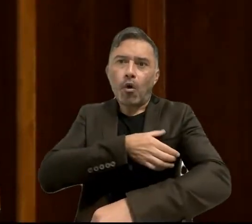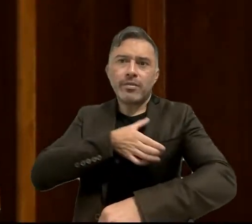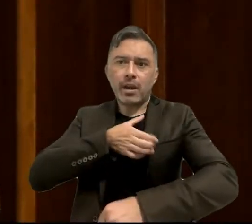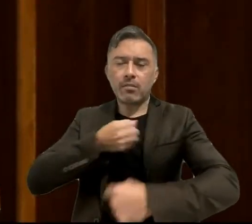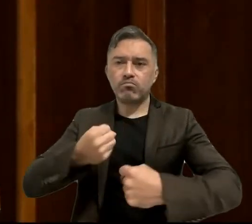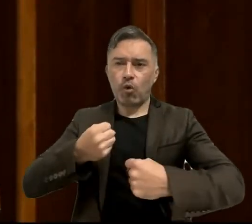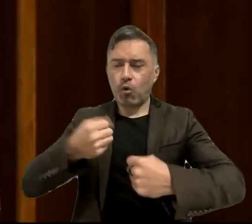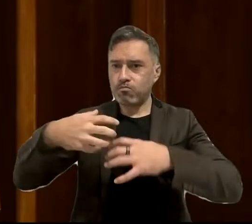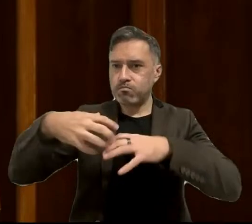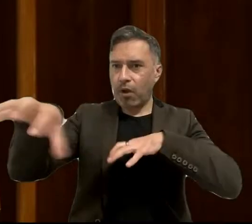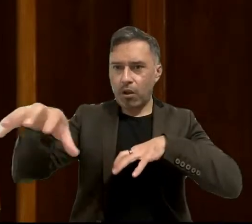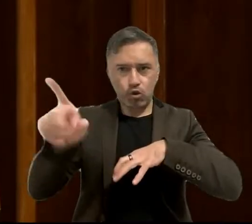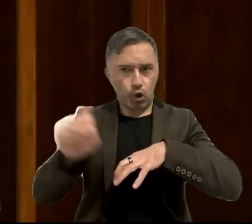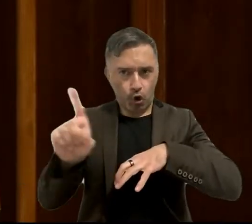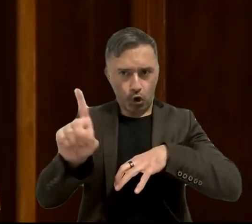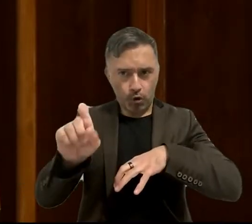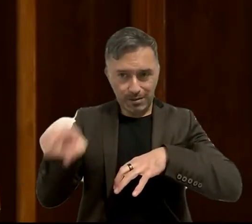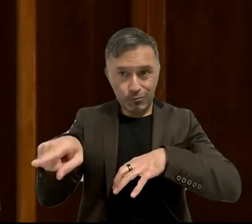Comisión de Derechos Humanos